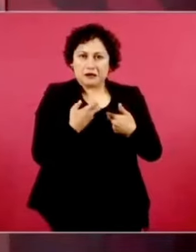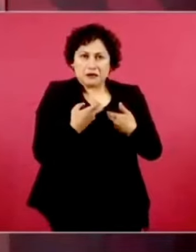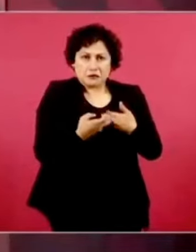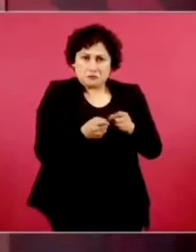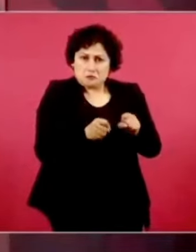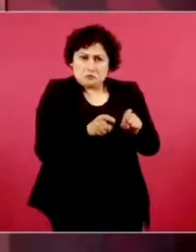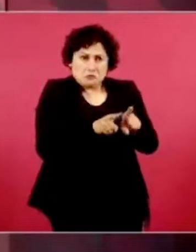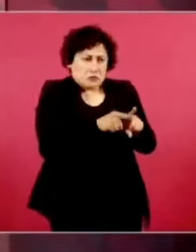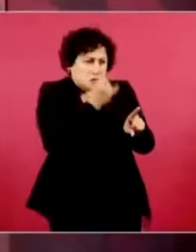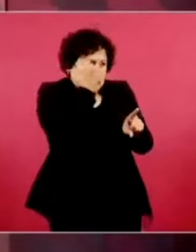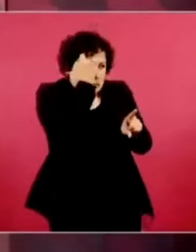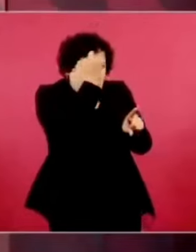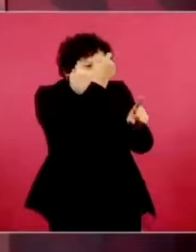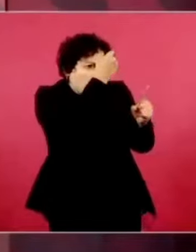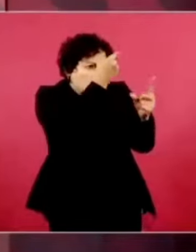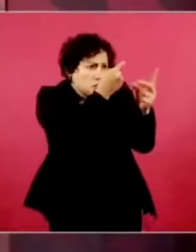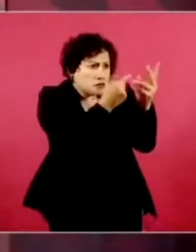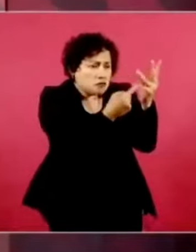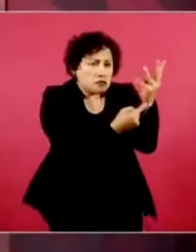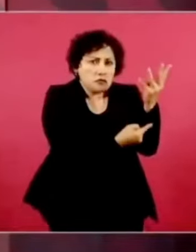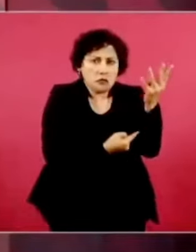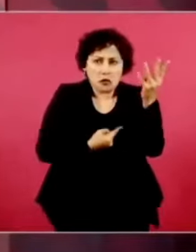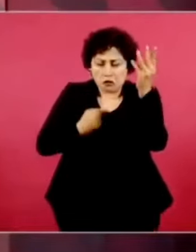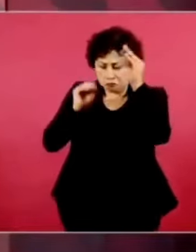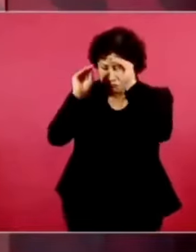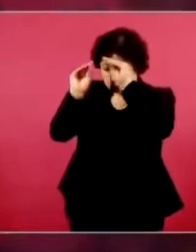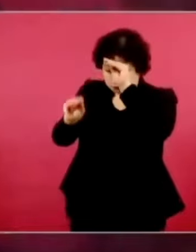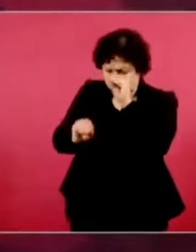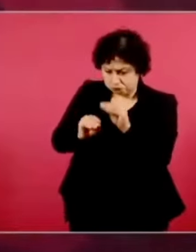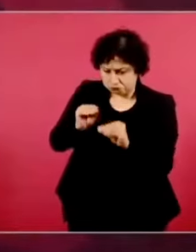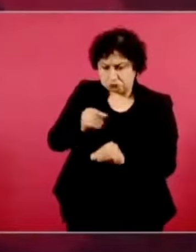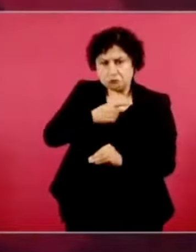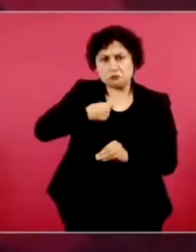lo que llamamos economía moral.